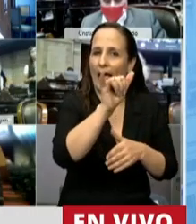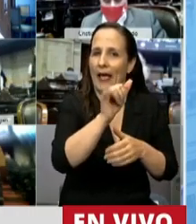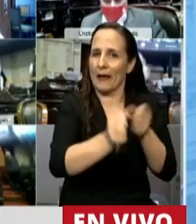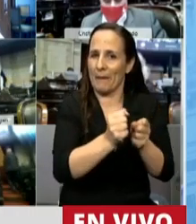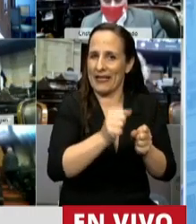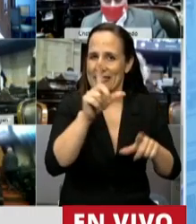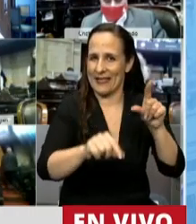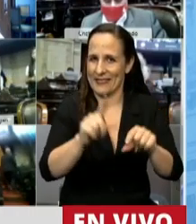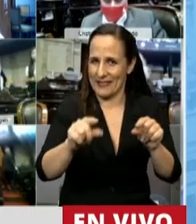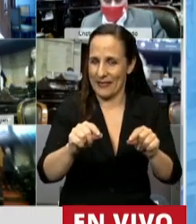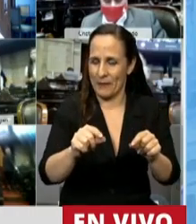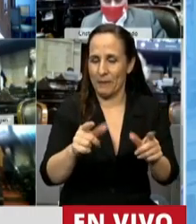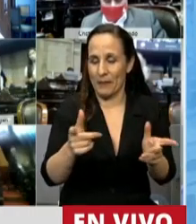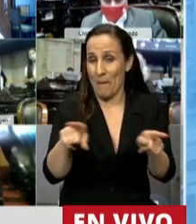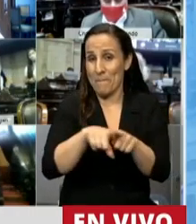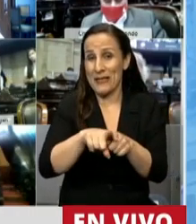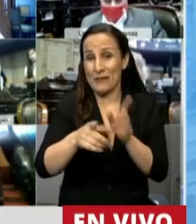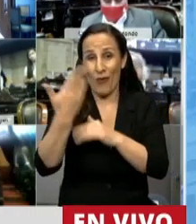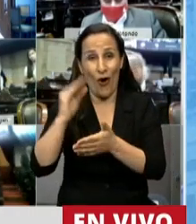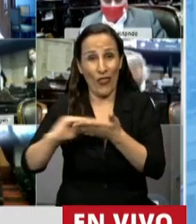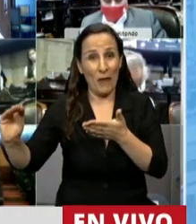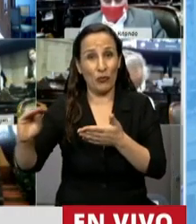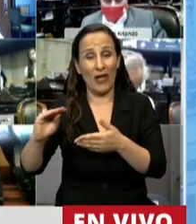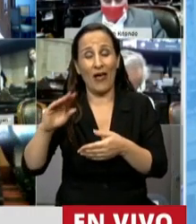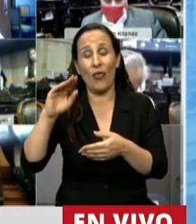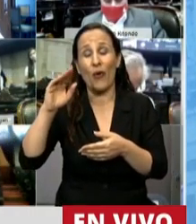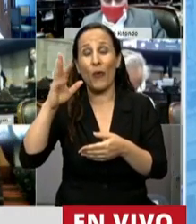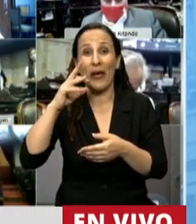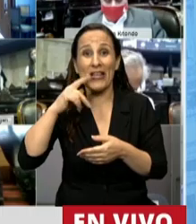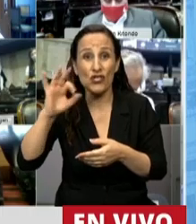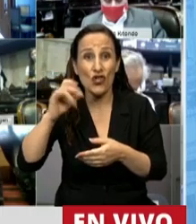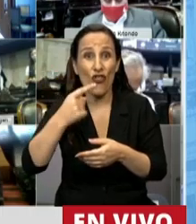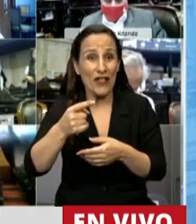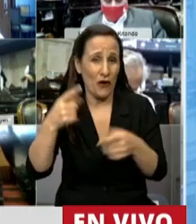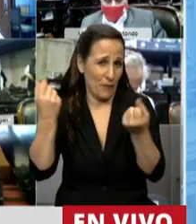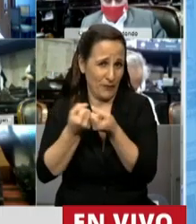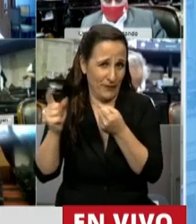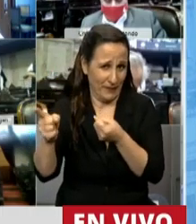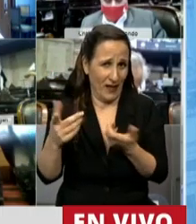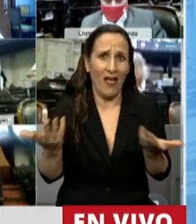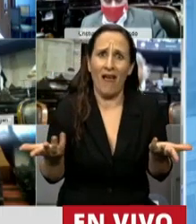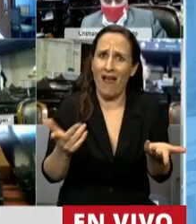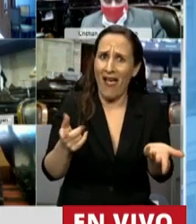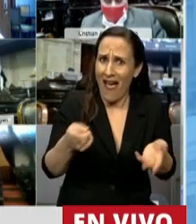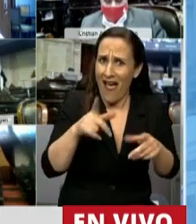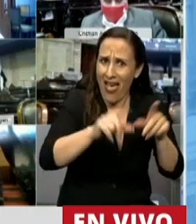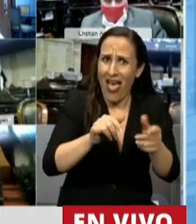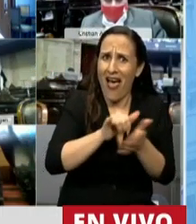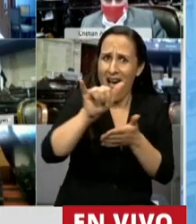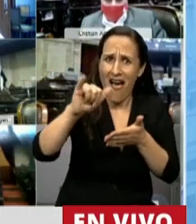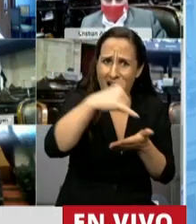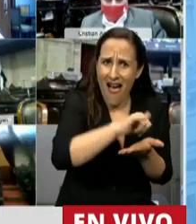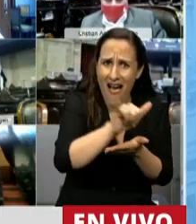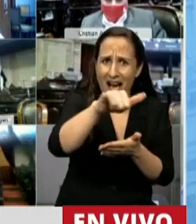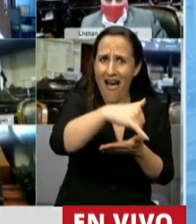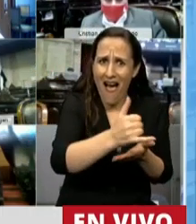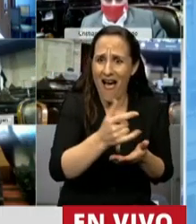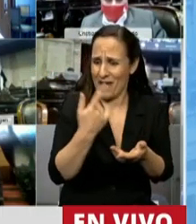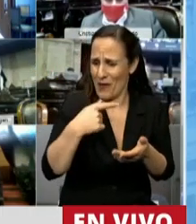líneas que como bien dijo el diputado berisso facilitaron el traslado de millones de argentinos a lo largo de